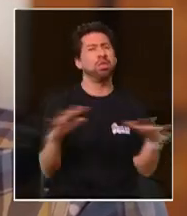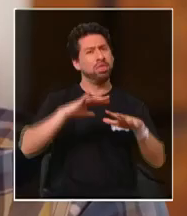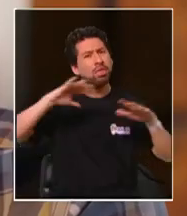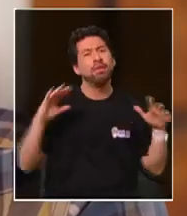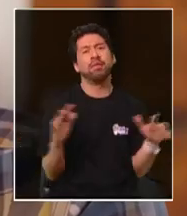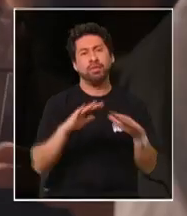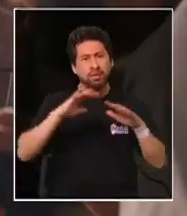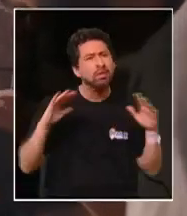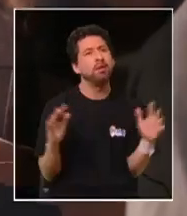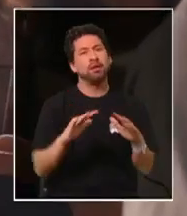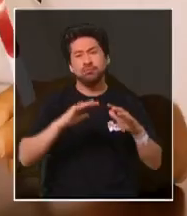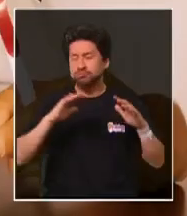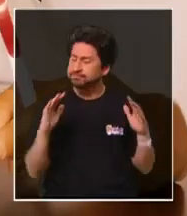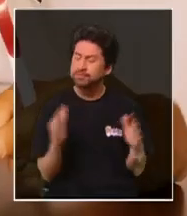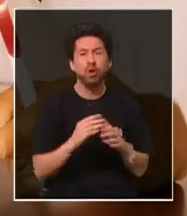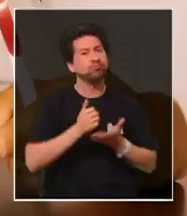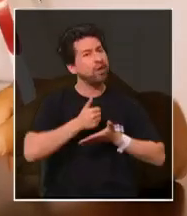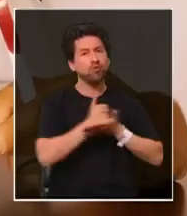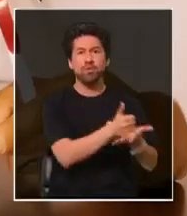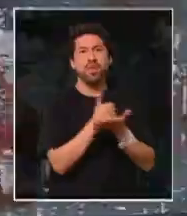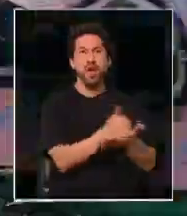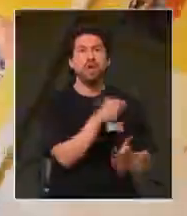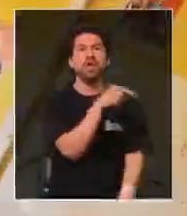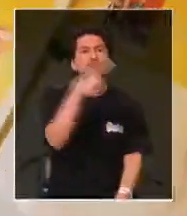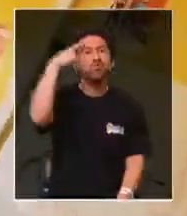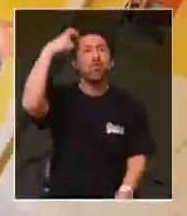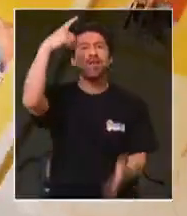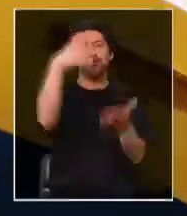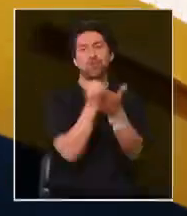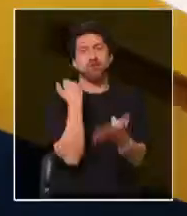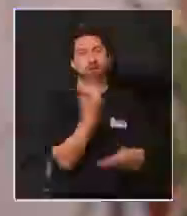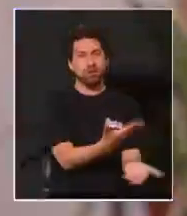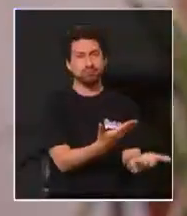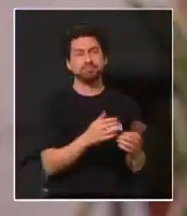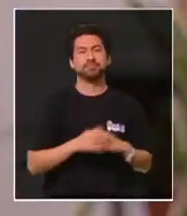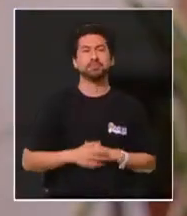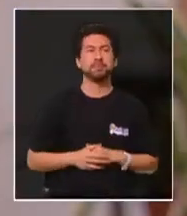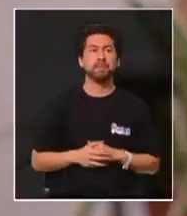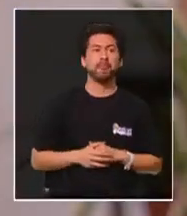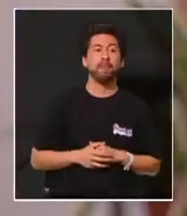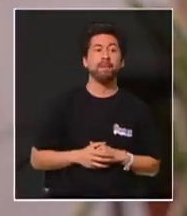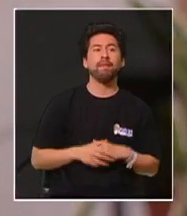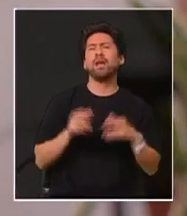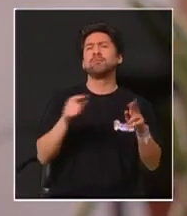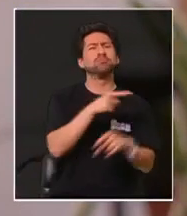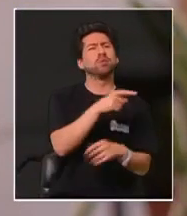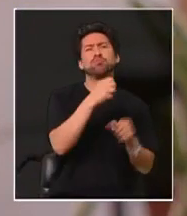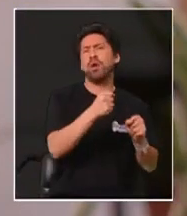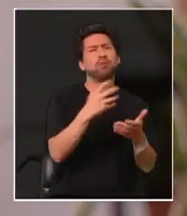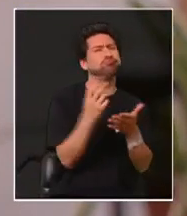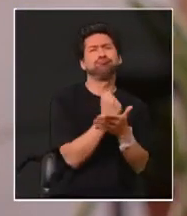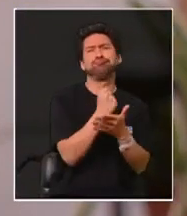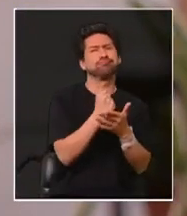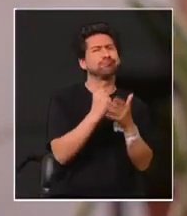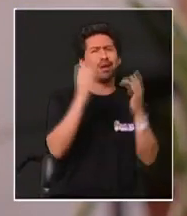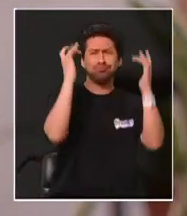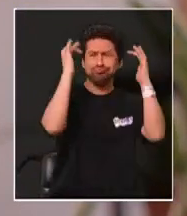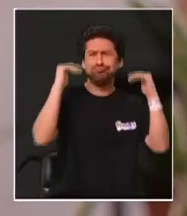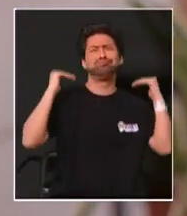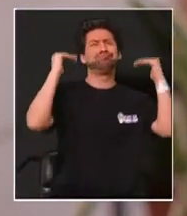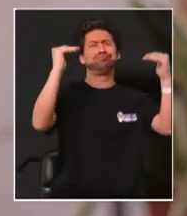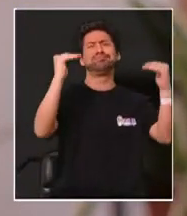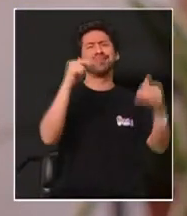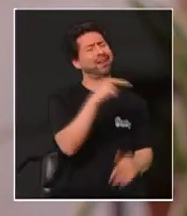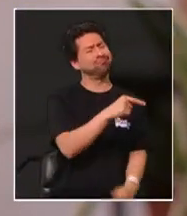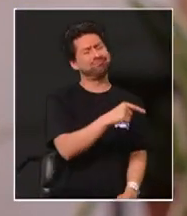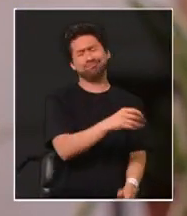de ayudarlo en todo y de que él cumpla su sueño. Que logre ser un grande porque se lo